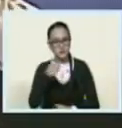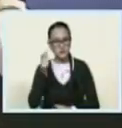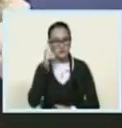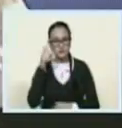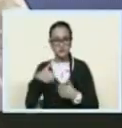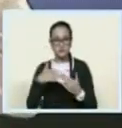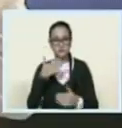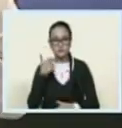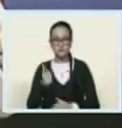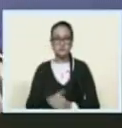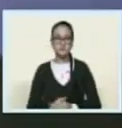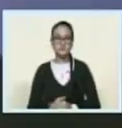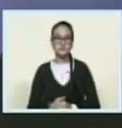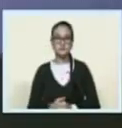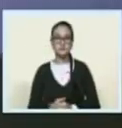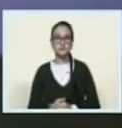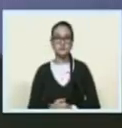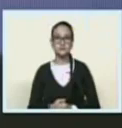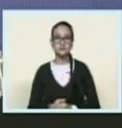sea mejor.